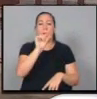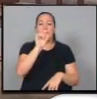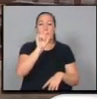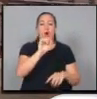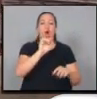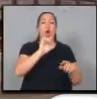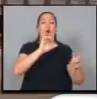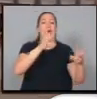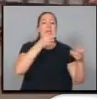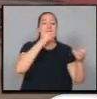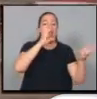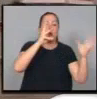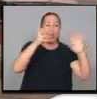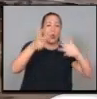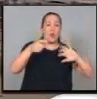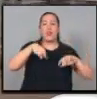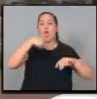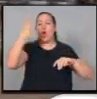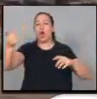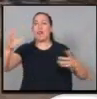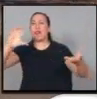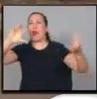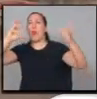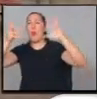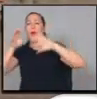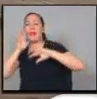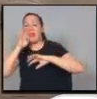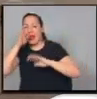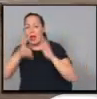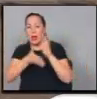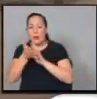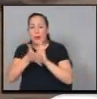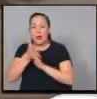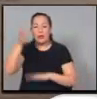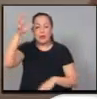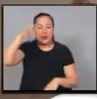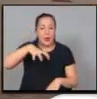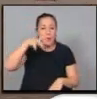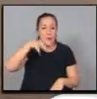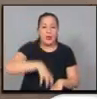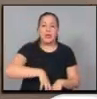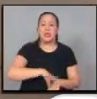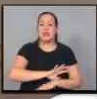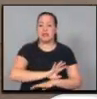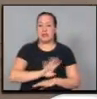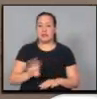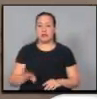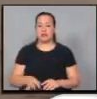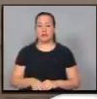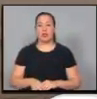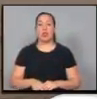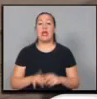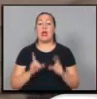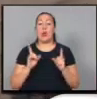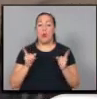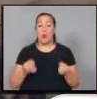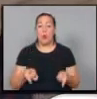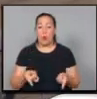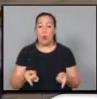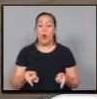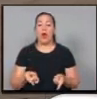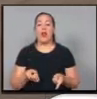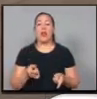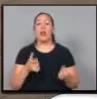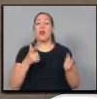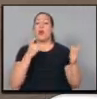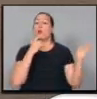en otros las nubes realmente sean negras, amenazantes, que en cualquier momento se larga un verdadero chaparrón. De cualquier manera, tenemos que decir que el